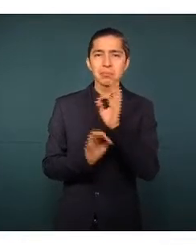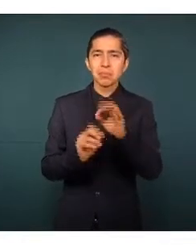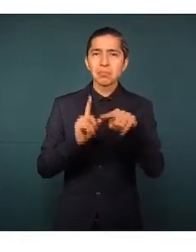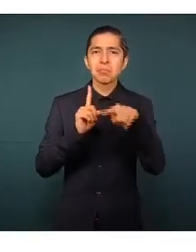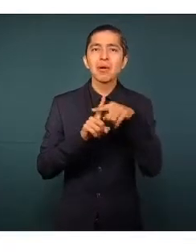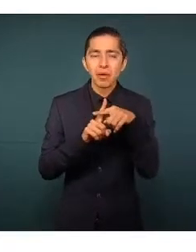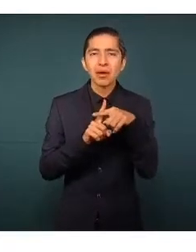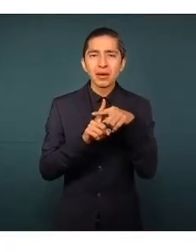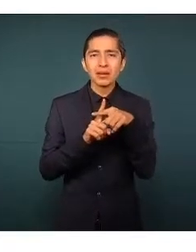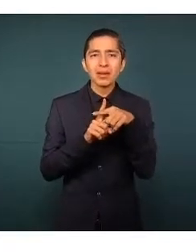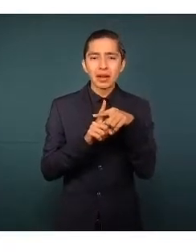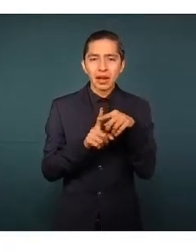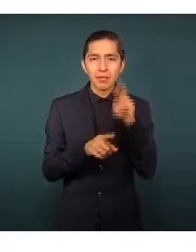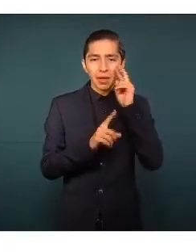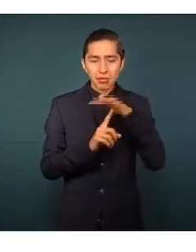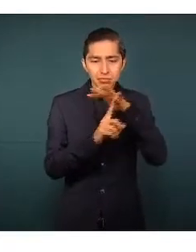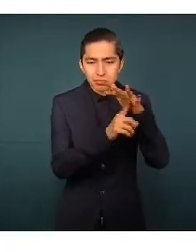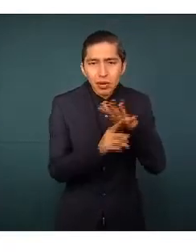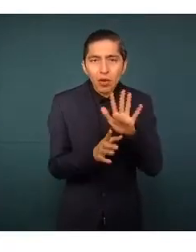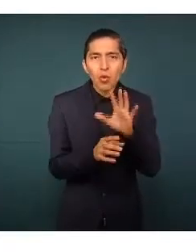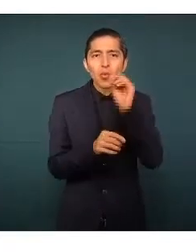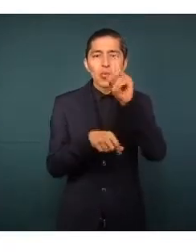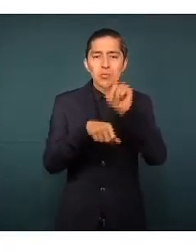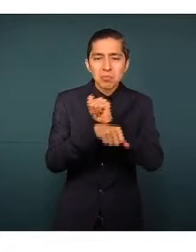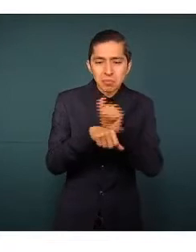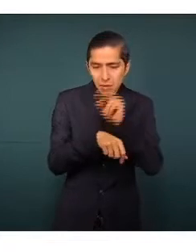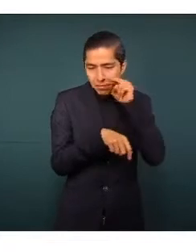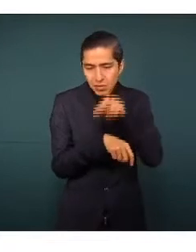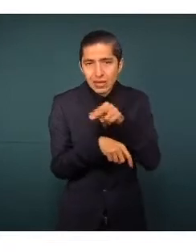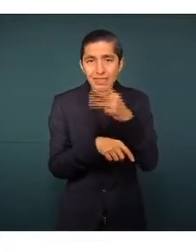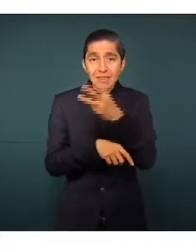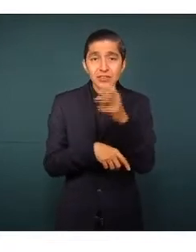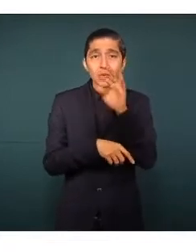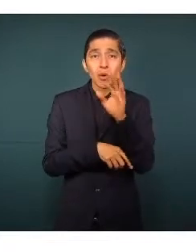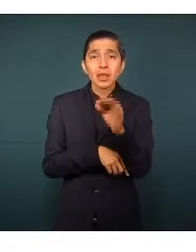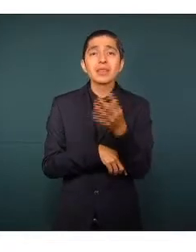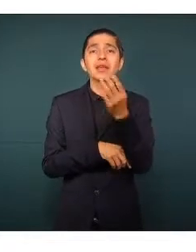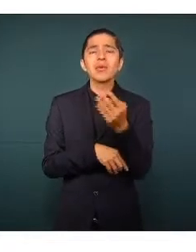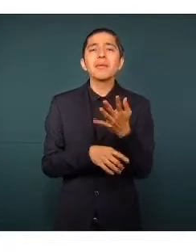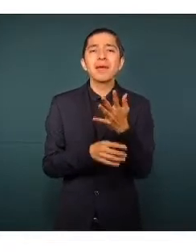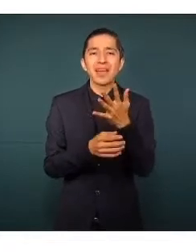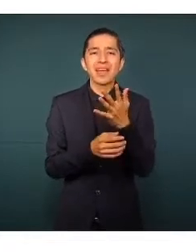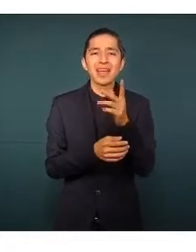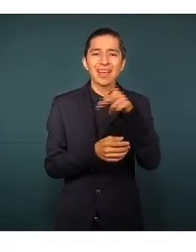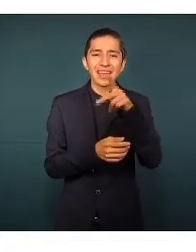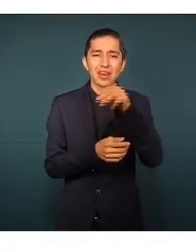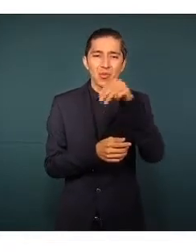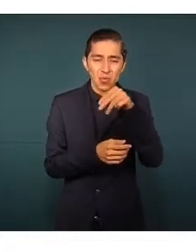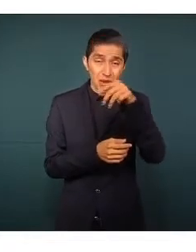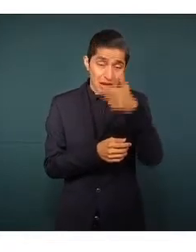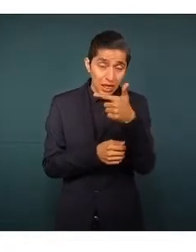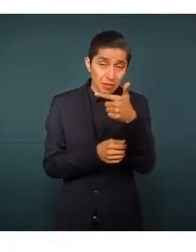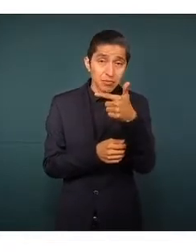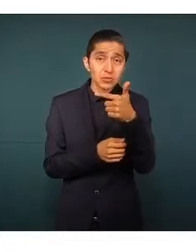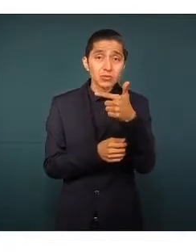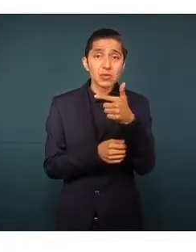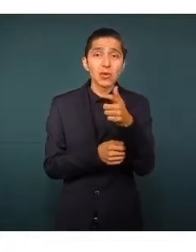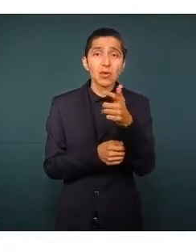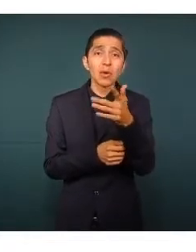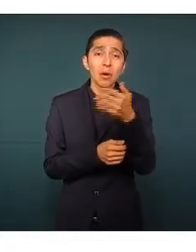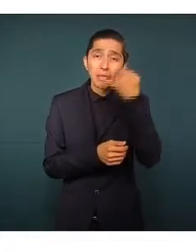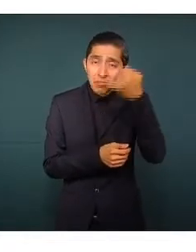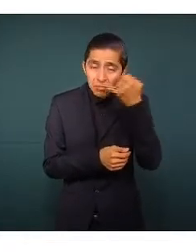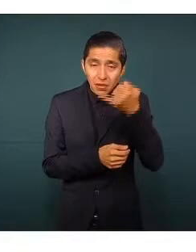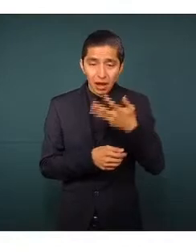con aseguramiento de una aeronave, un vehículo y 342 kilogramos de cocaína. El